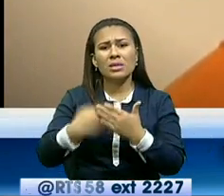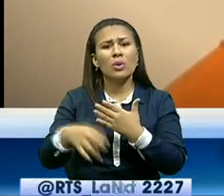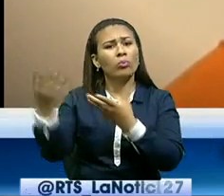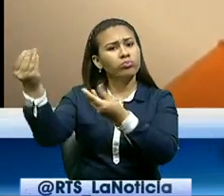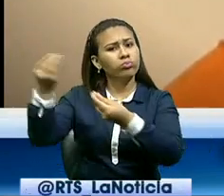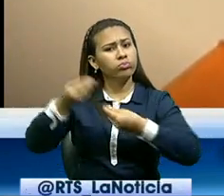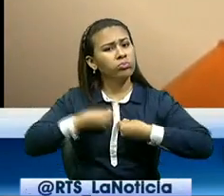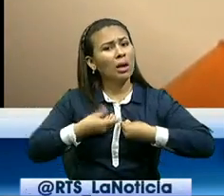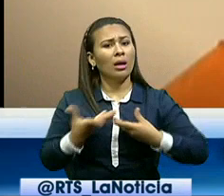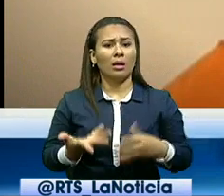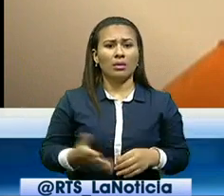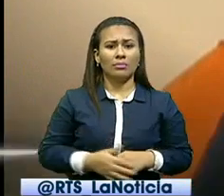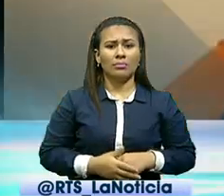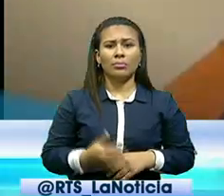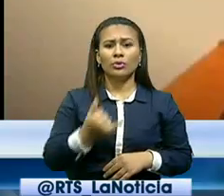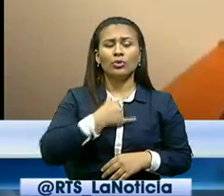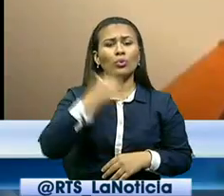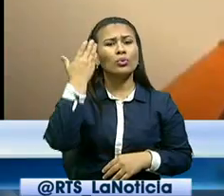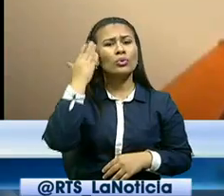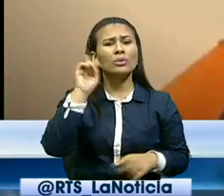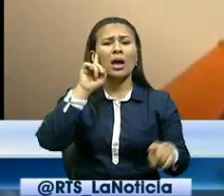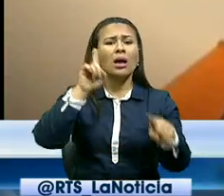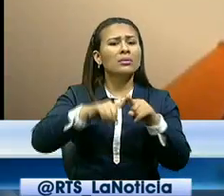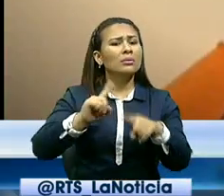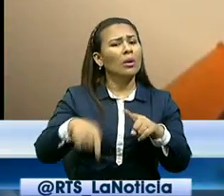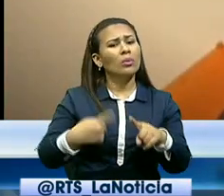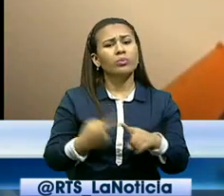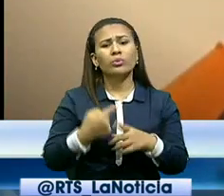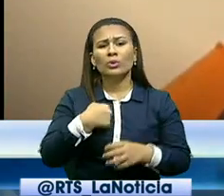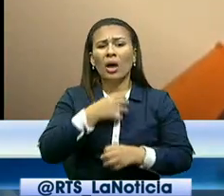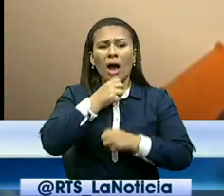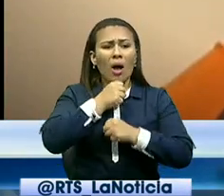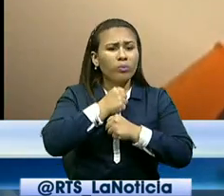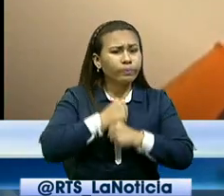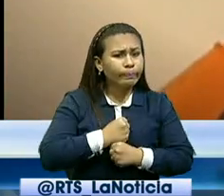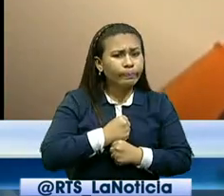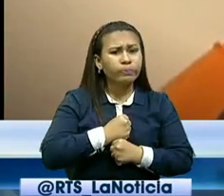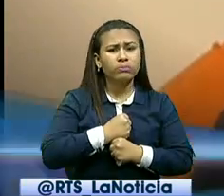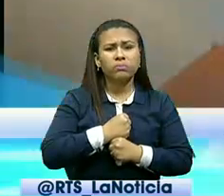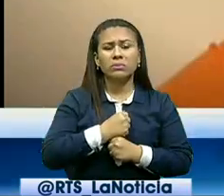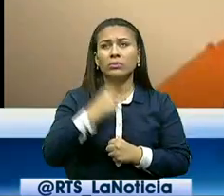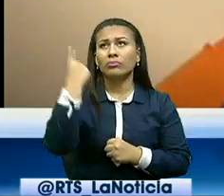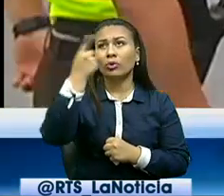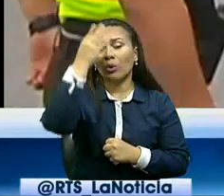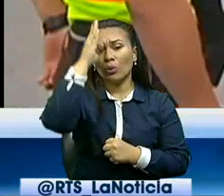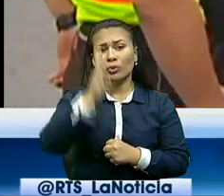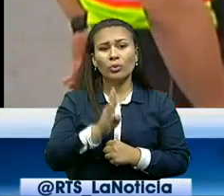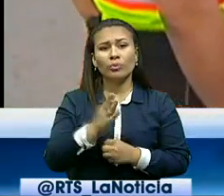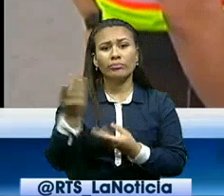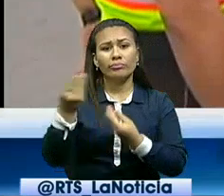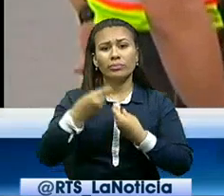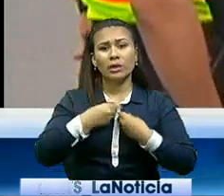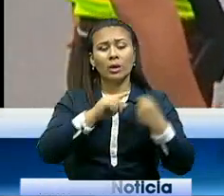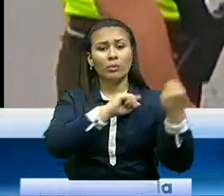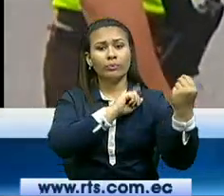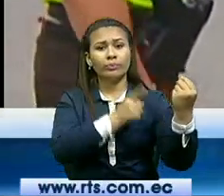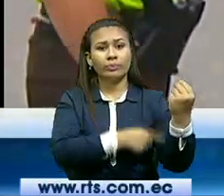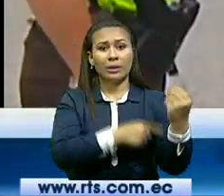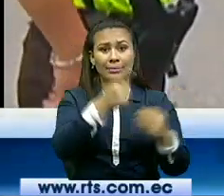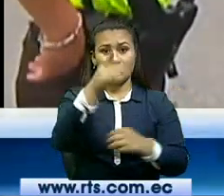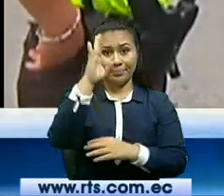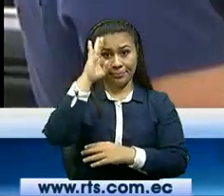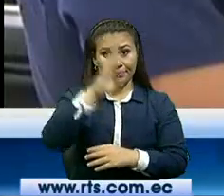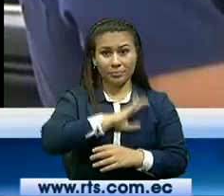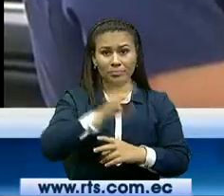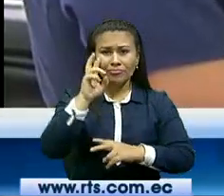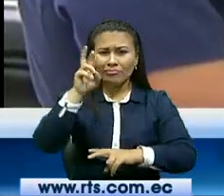hijo. Yo no sé hasta cuándo voy a aguantar. Solamente Dios me da la fortaleza. La unidad de desaparecidos de la